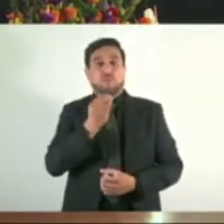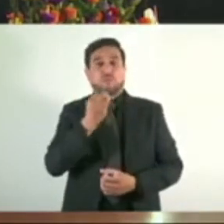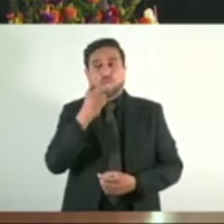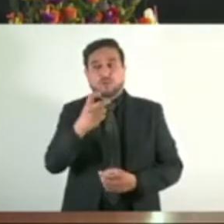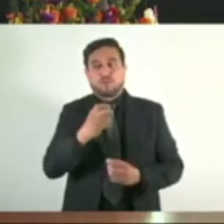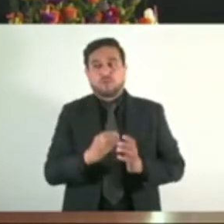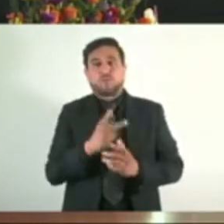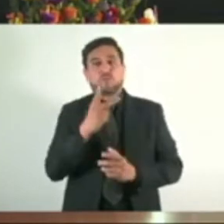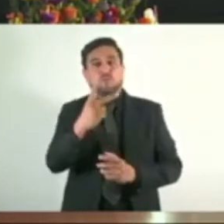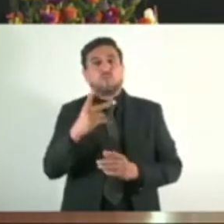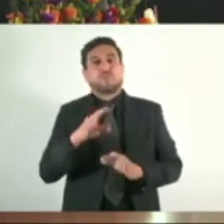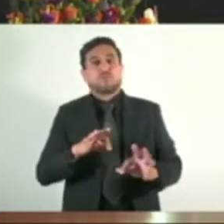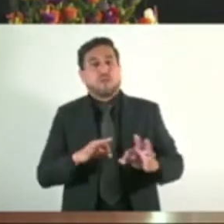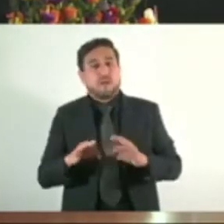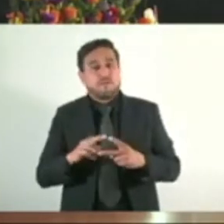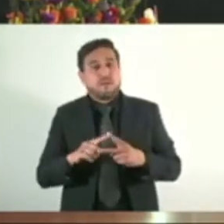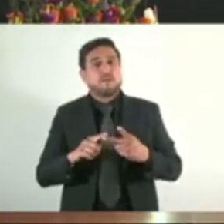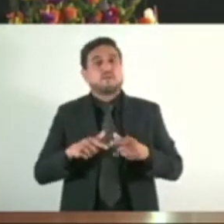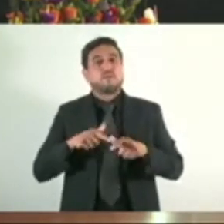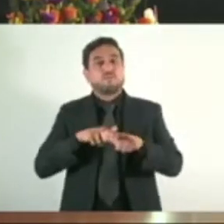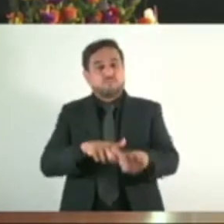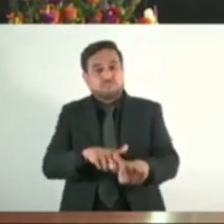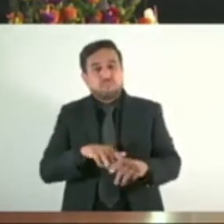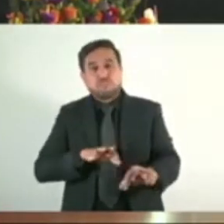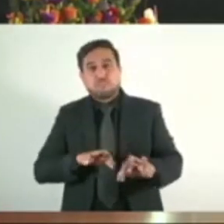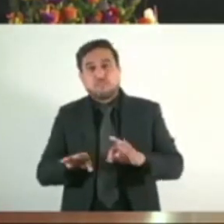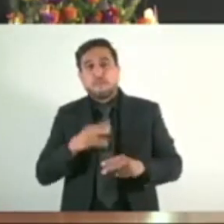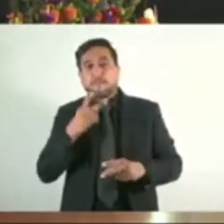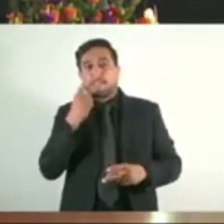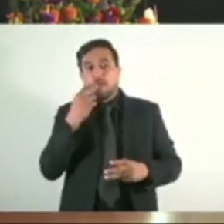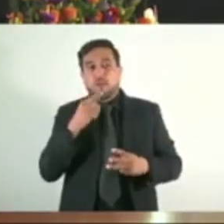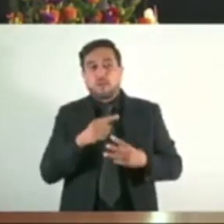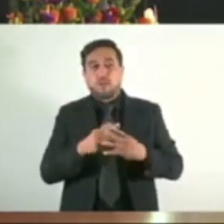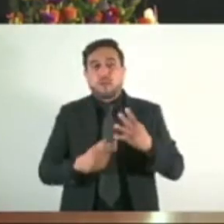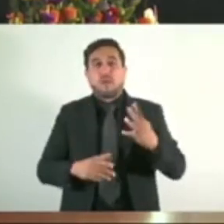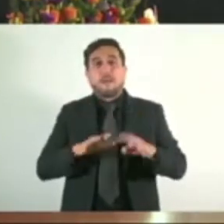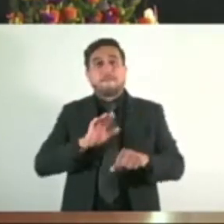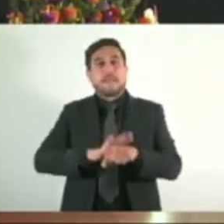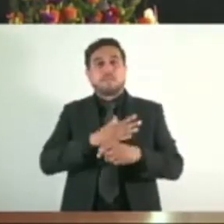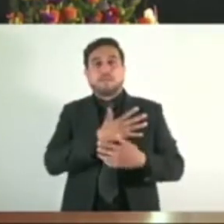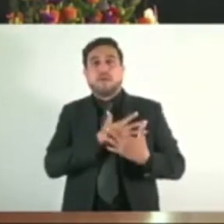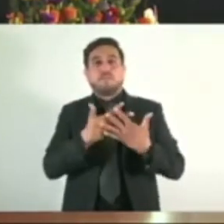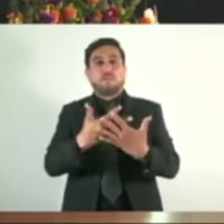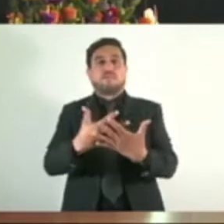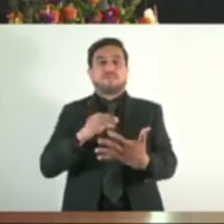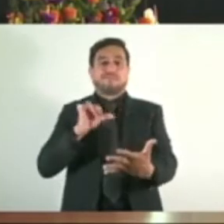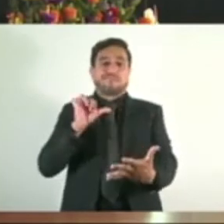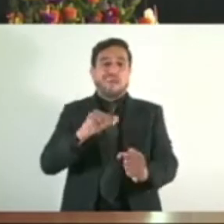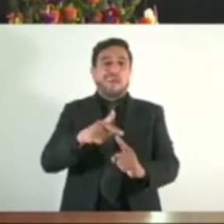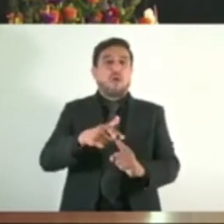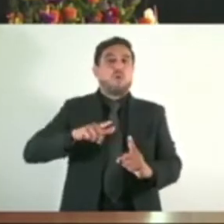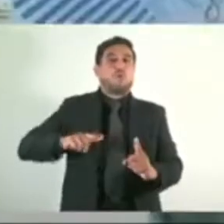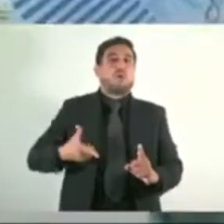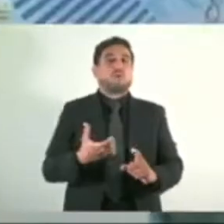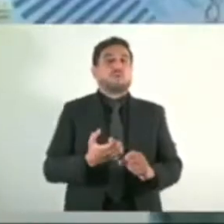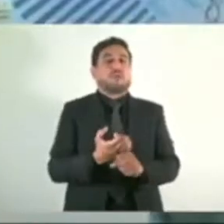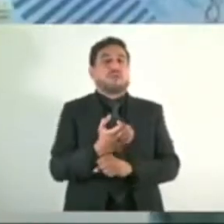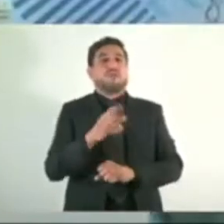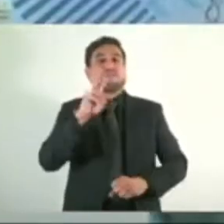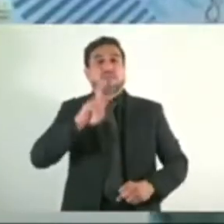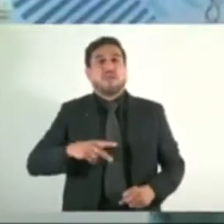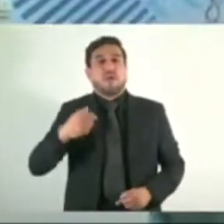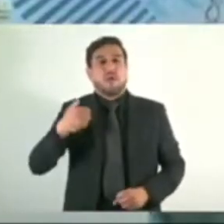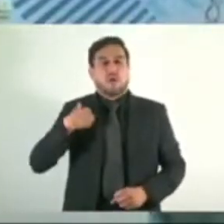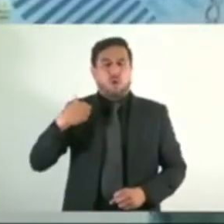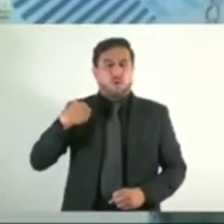su trabajo, su constancia, pero sobre todo por el amor a Guanajuato. Yo he escuchado un